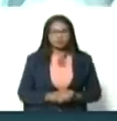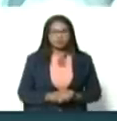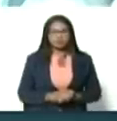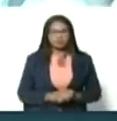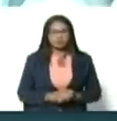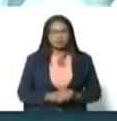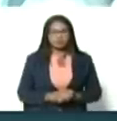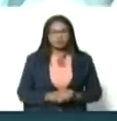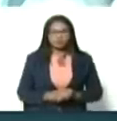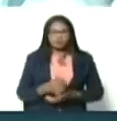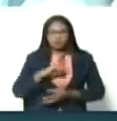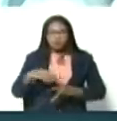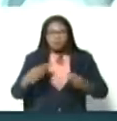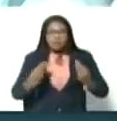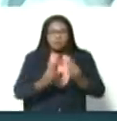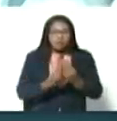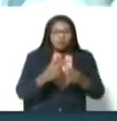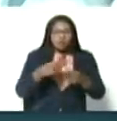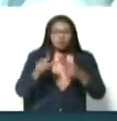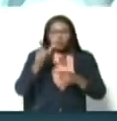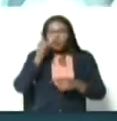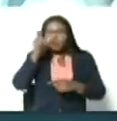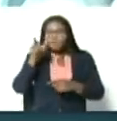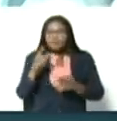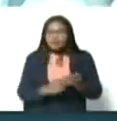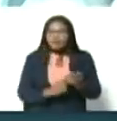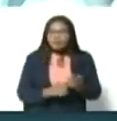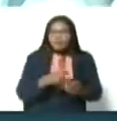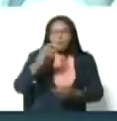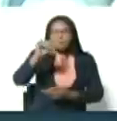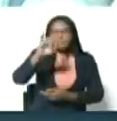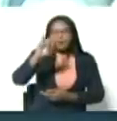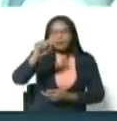a acompañar con el hermano Maita también, recuerdo.